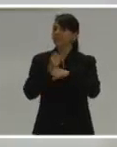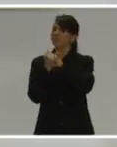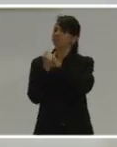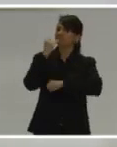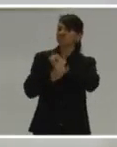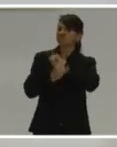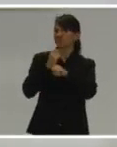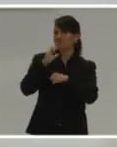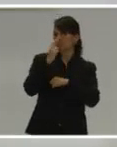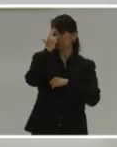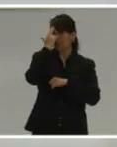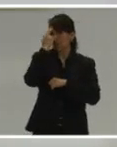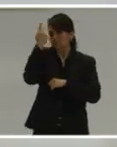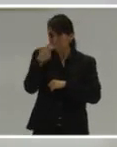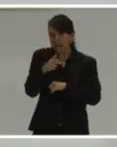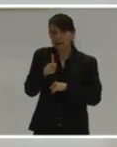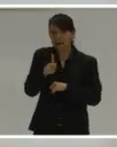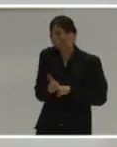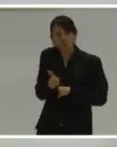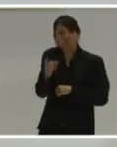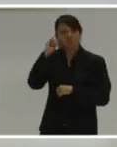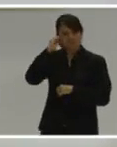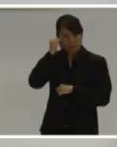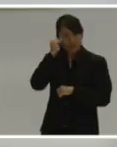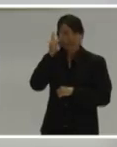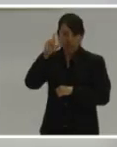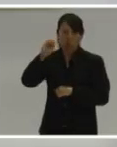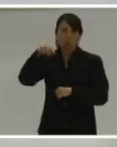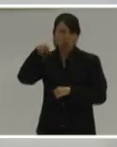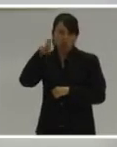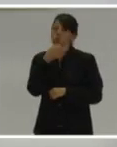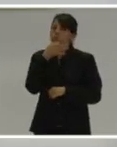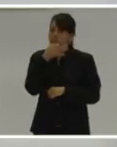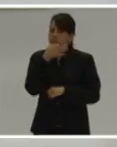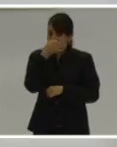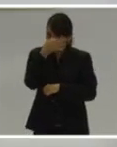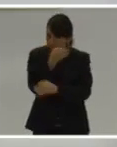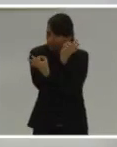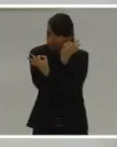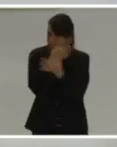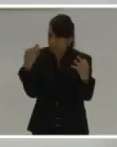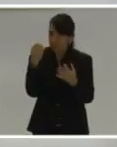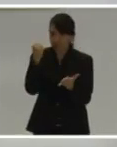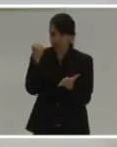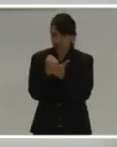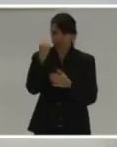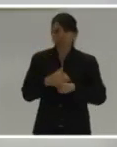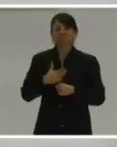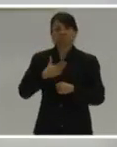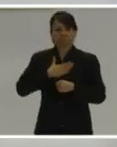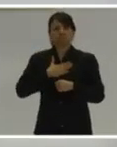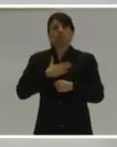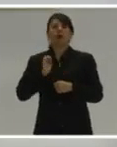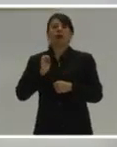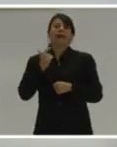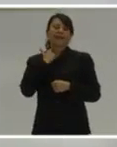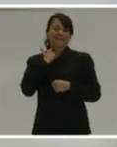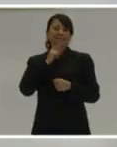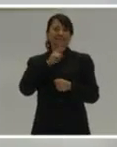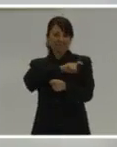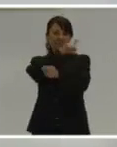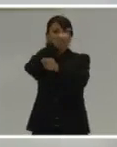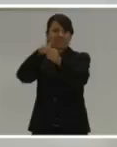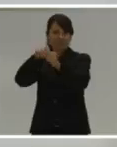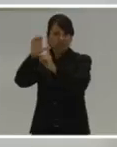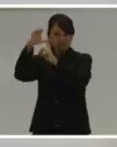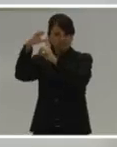declarado por Naciones Unidas. Y en mi condición de ex miembro del Foro Permanente para Cuestiones Indígenas